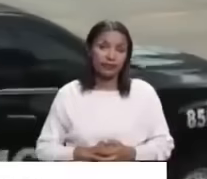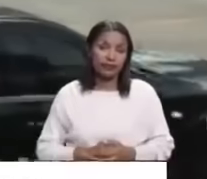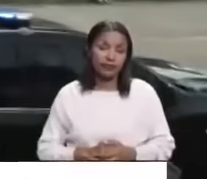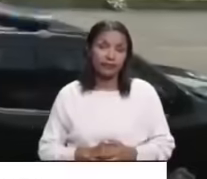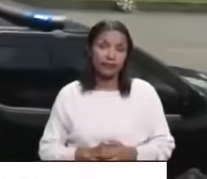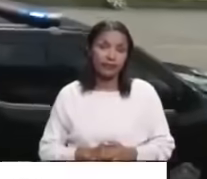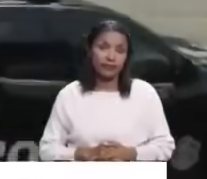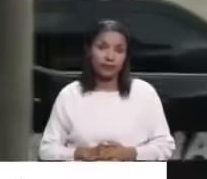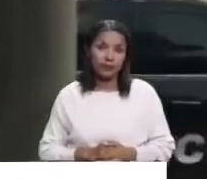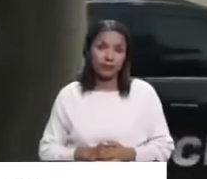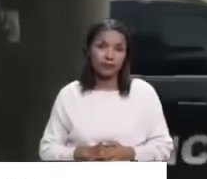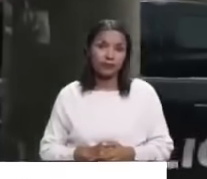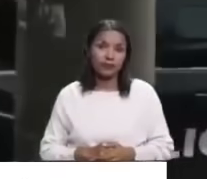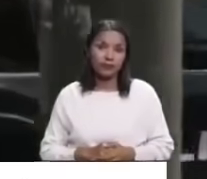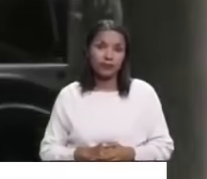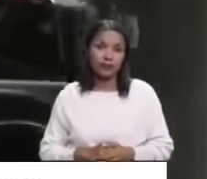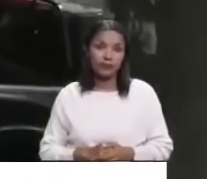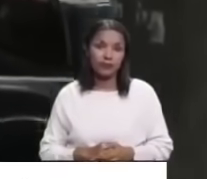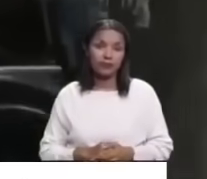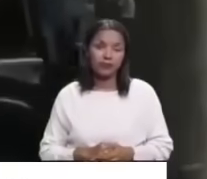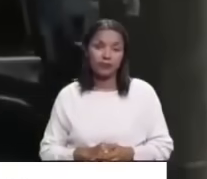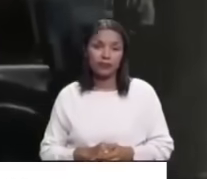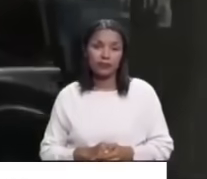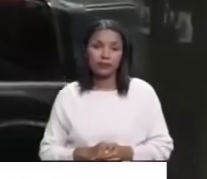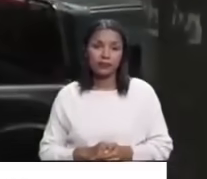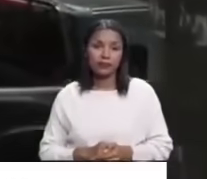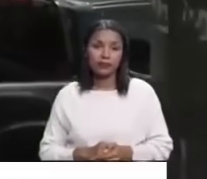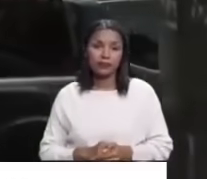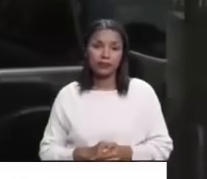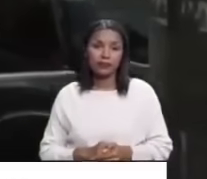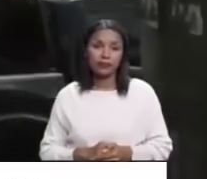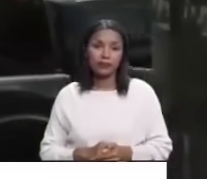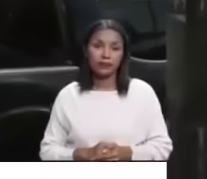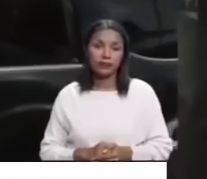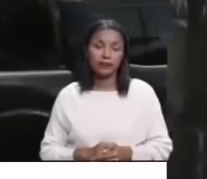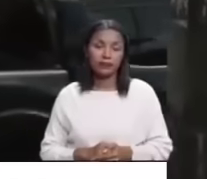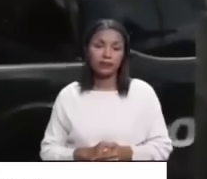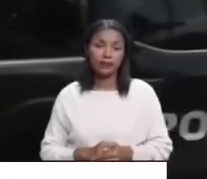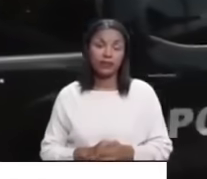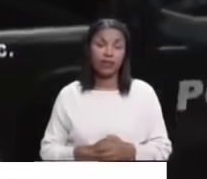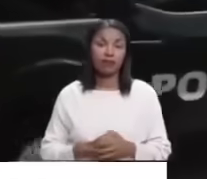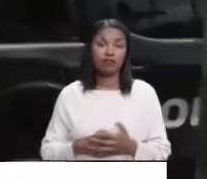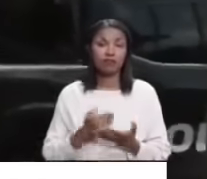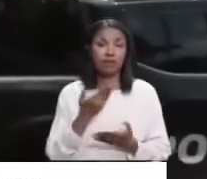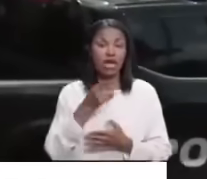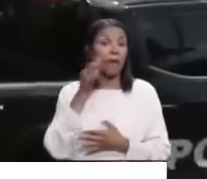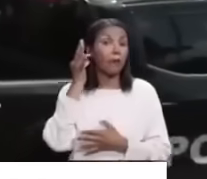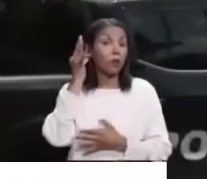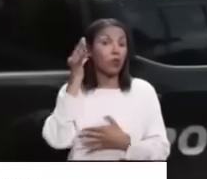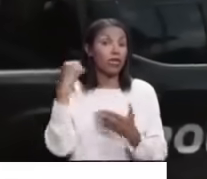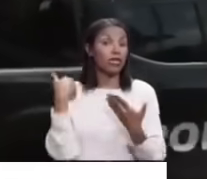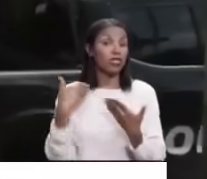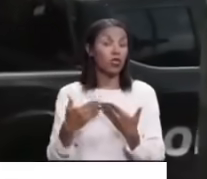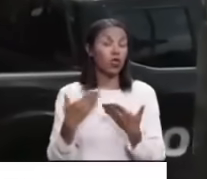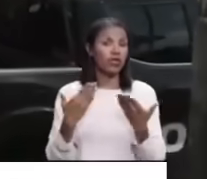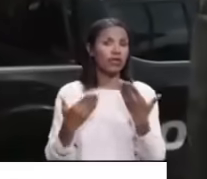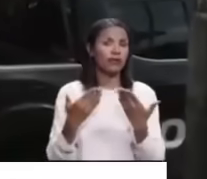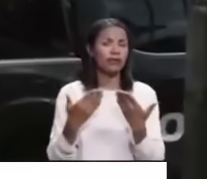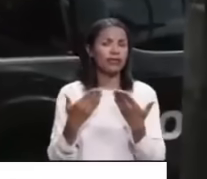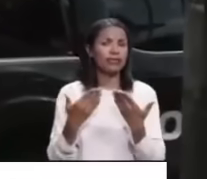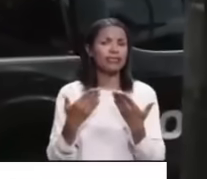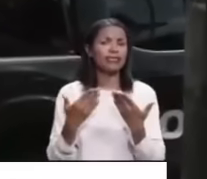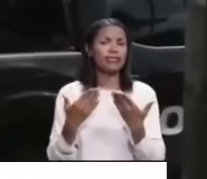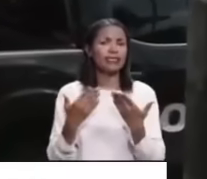la persona que llegó a este punto, asumimos que es por parte del Ministerio Público, que está en este momento